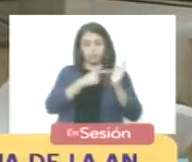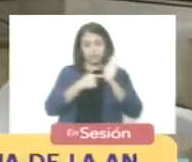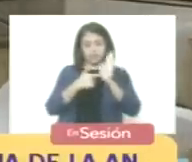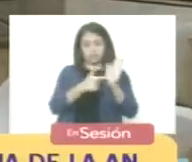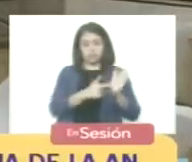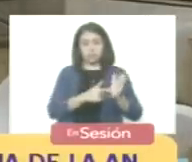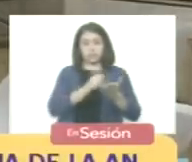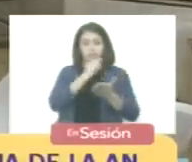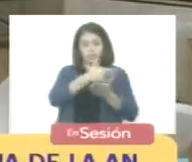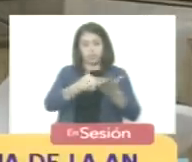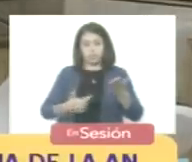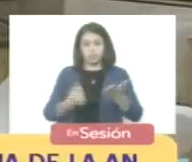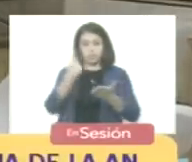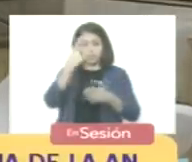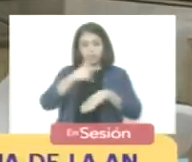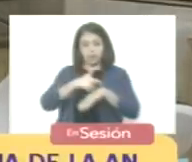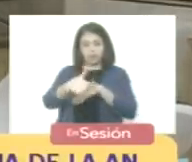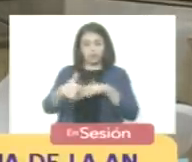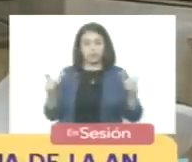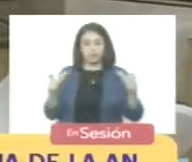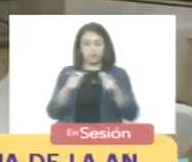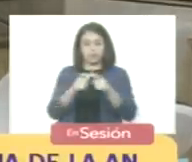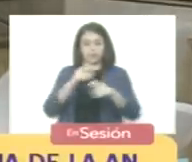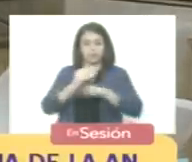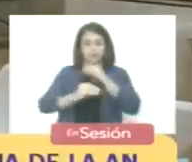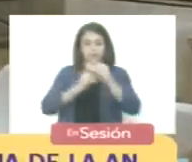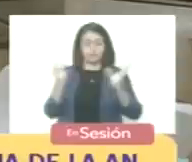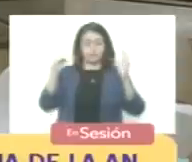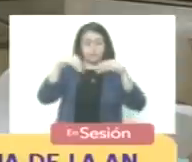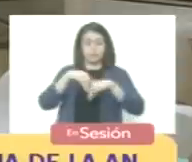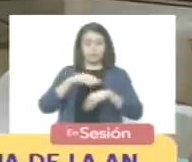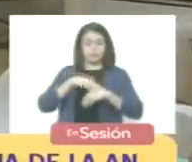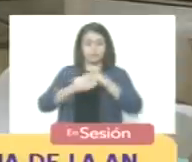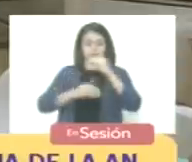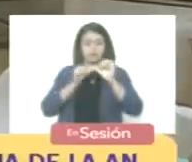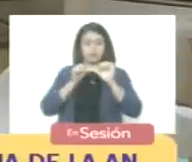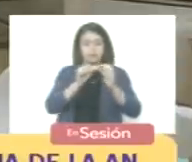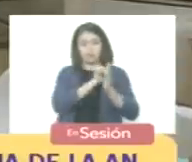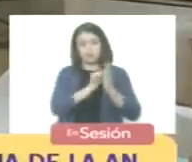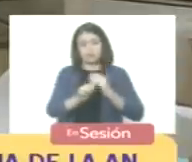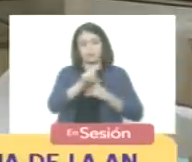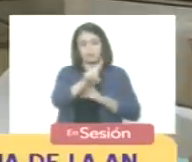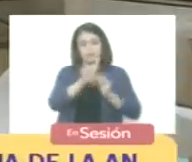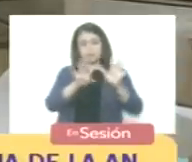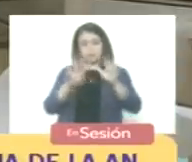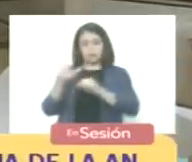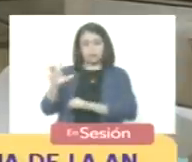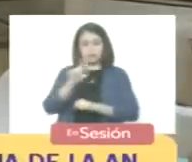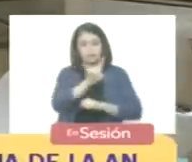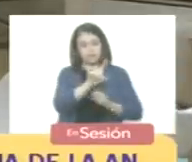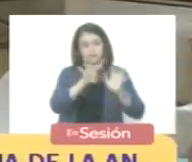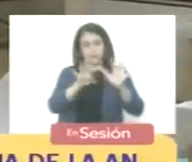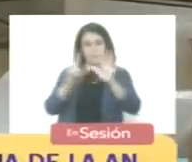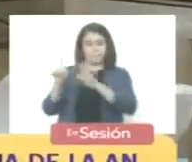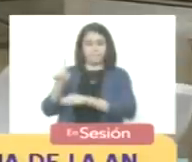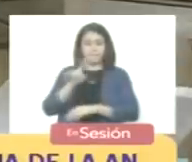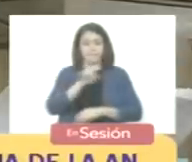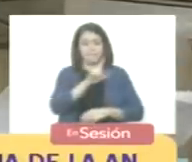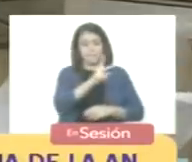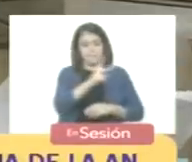y culminación del primer periodo de sesiones de acuerdo a lo establecido en los artículos 195, 196,